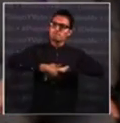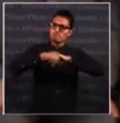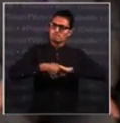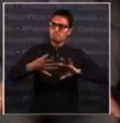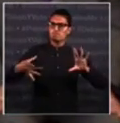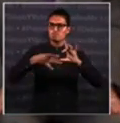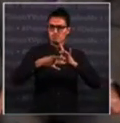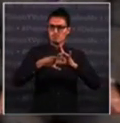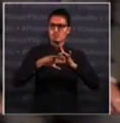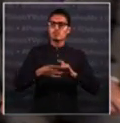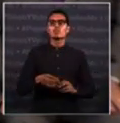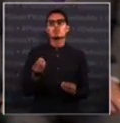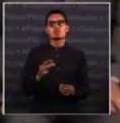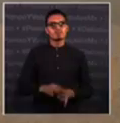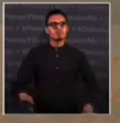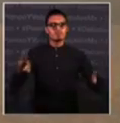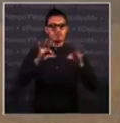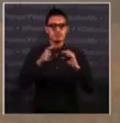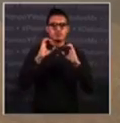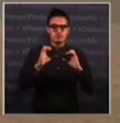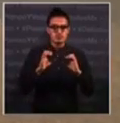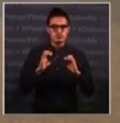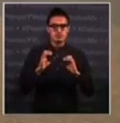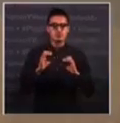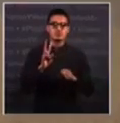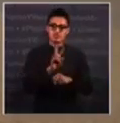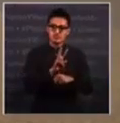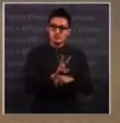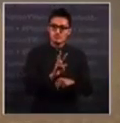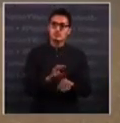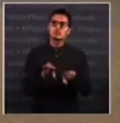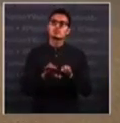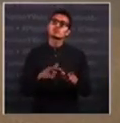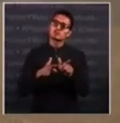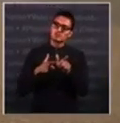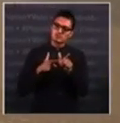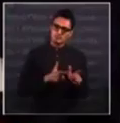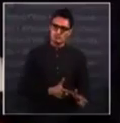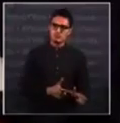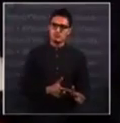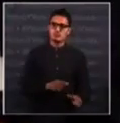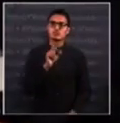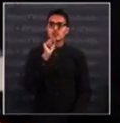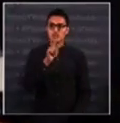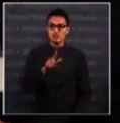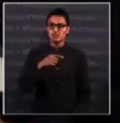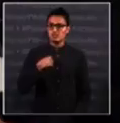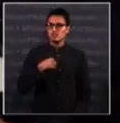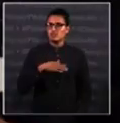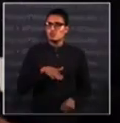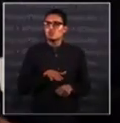cuidarlo, protegerlo, es importante darle continuidad. También sé que lo que más